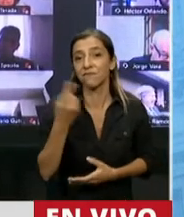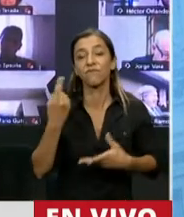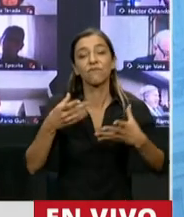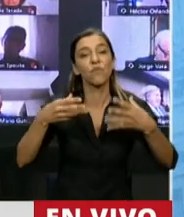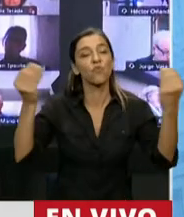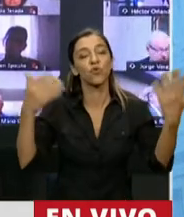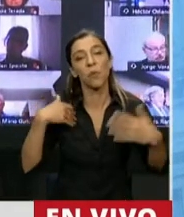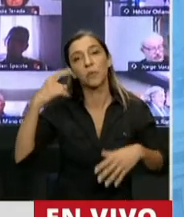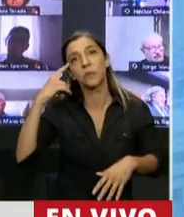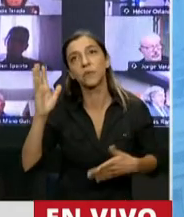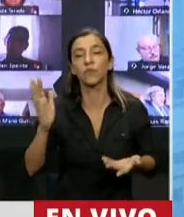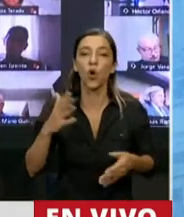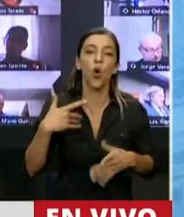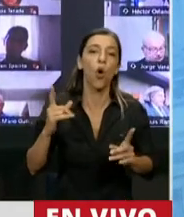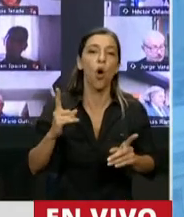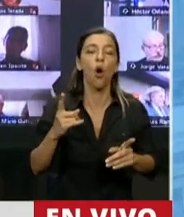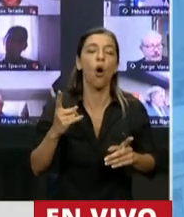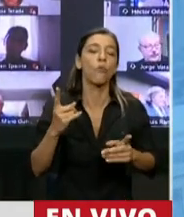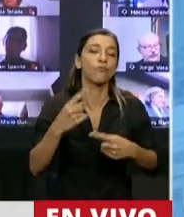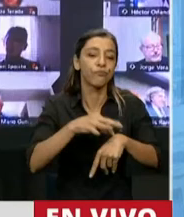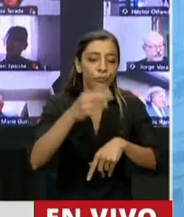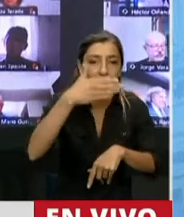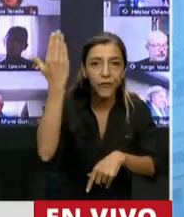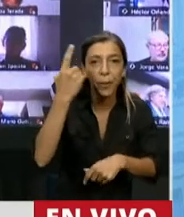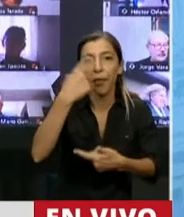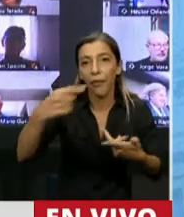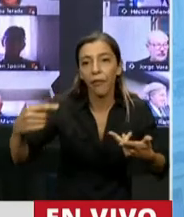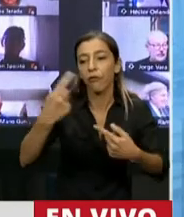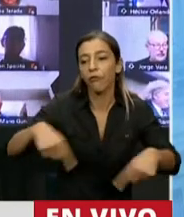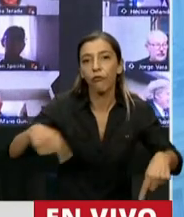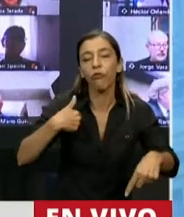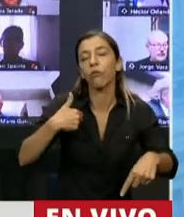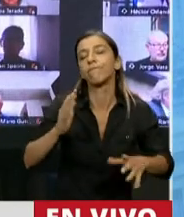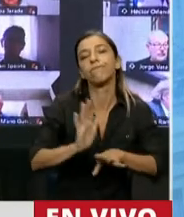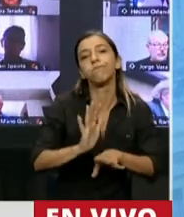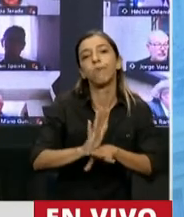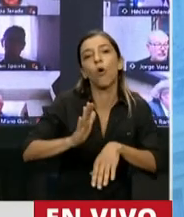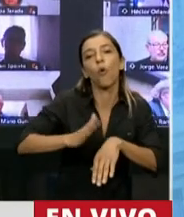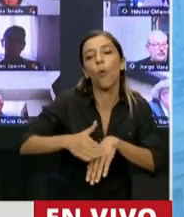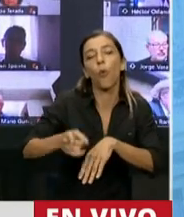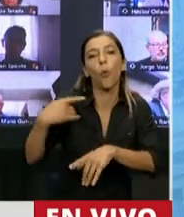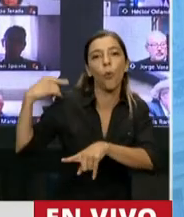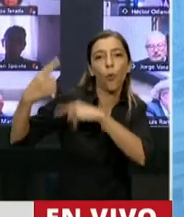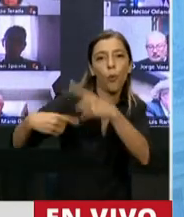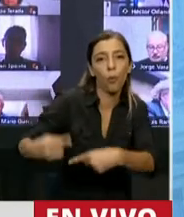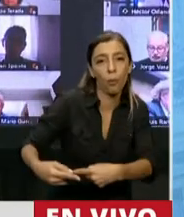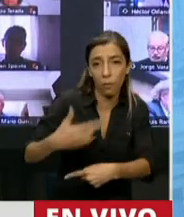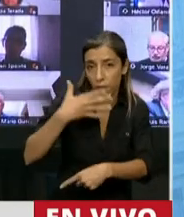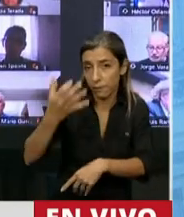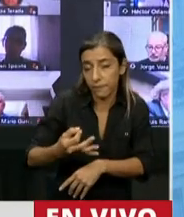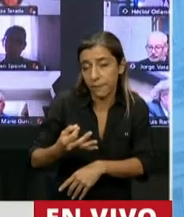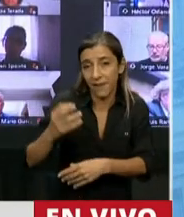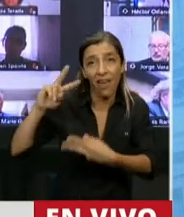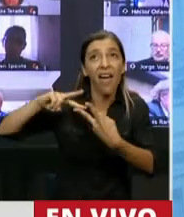le atribuimos muchas de las enfermedades que contraemos. Sin embargo, la gran mayoría de las enfermedades que